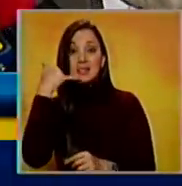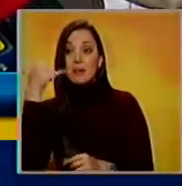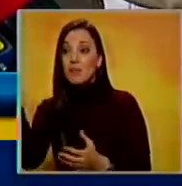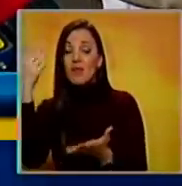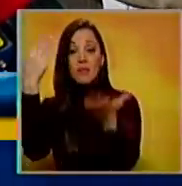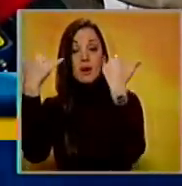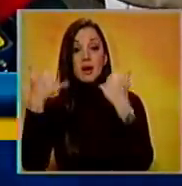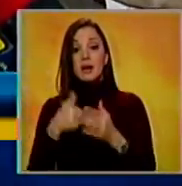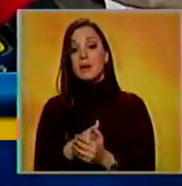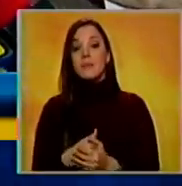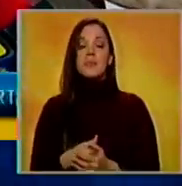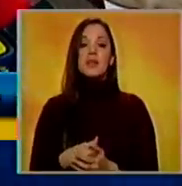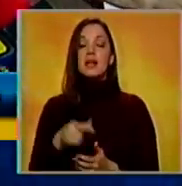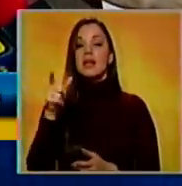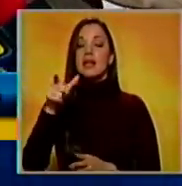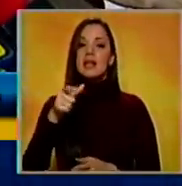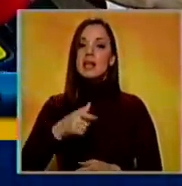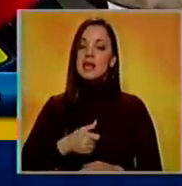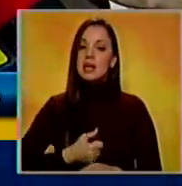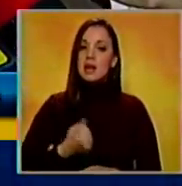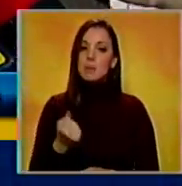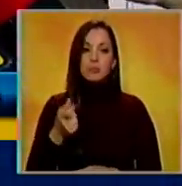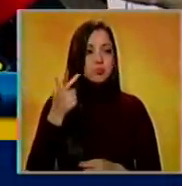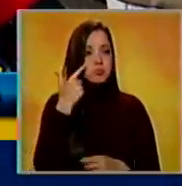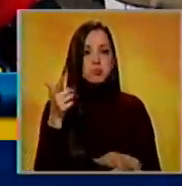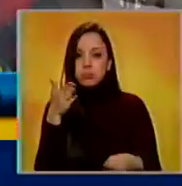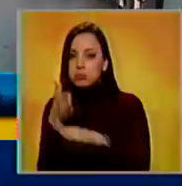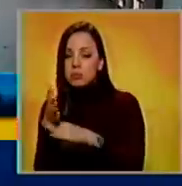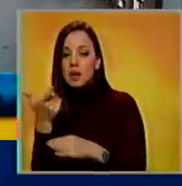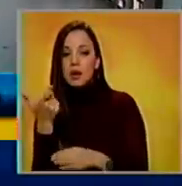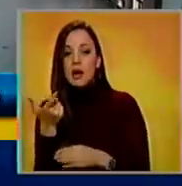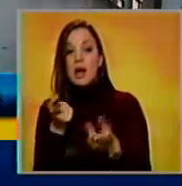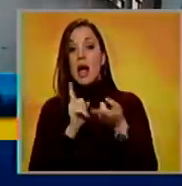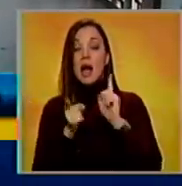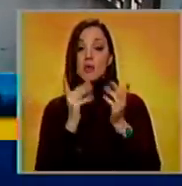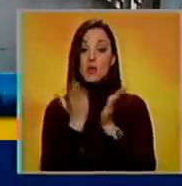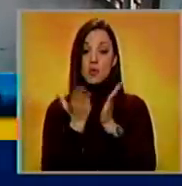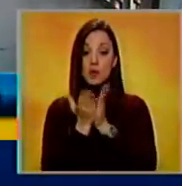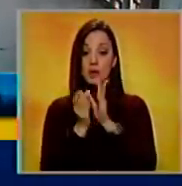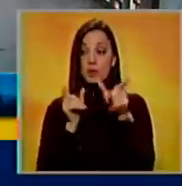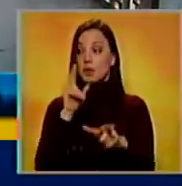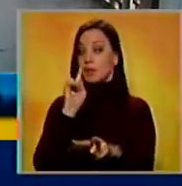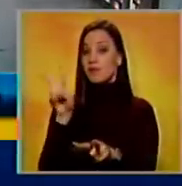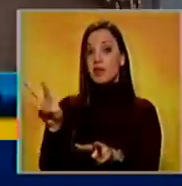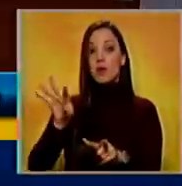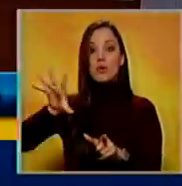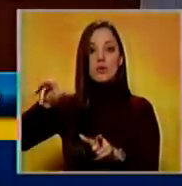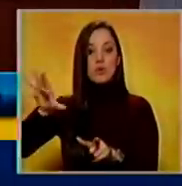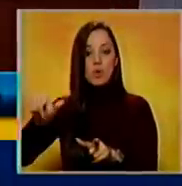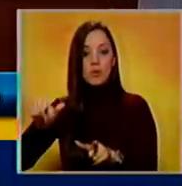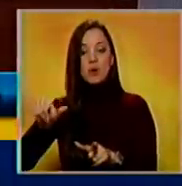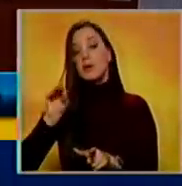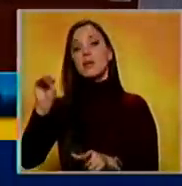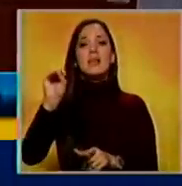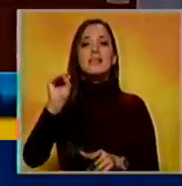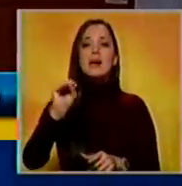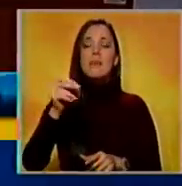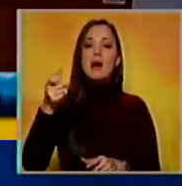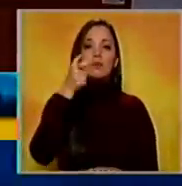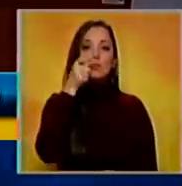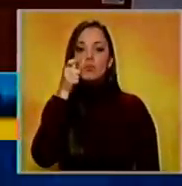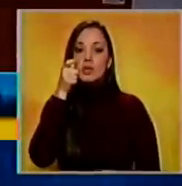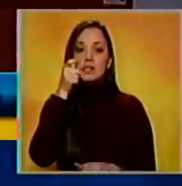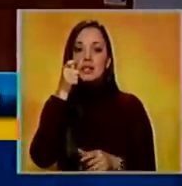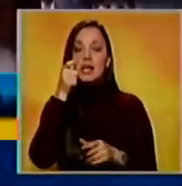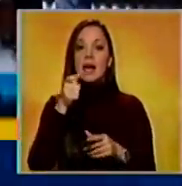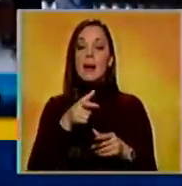facultad pudo actuar inmediatamente. Algunos estudiantes se percataron del robo y alertaron a la seguridad interna de la UCB. Inmediatamente